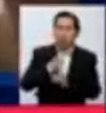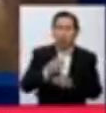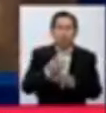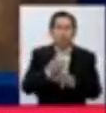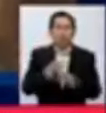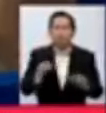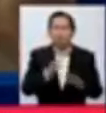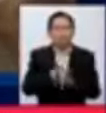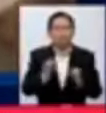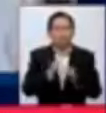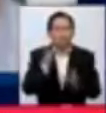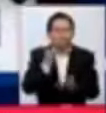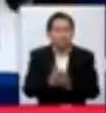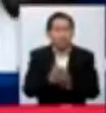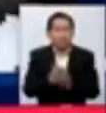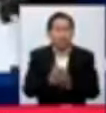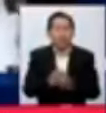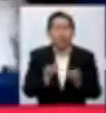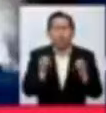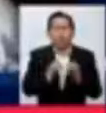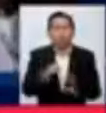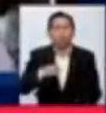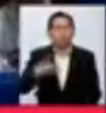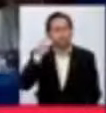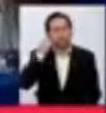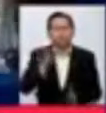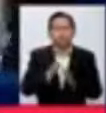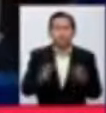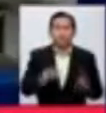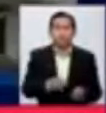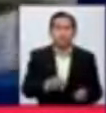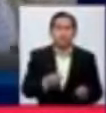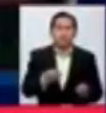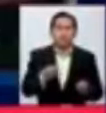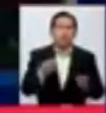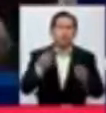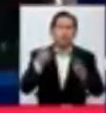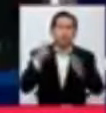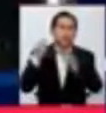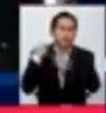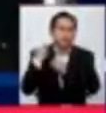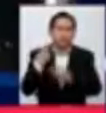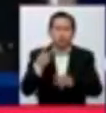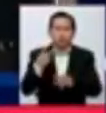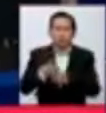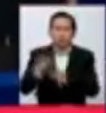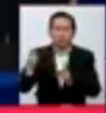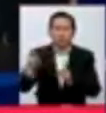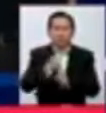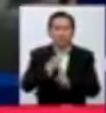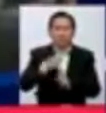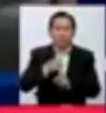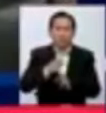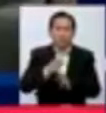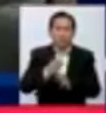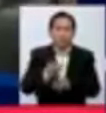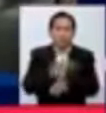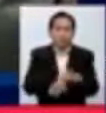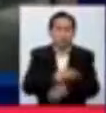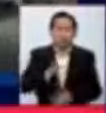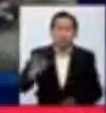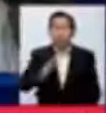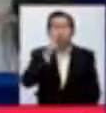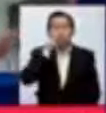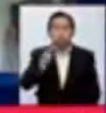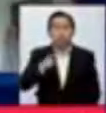Y en general, Iván, creo que la responsabilidad, la prevención de violencia, la garantía para que las